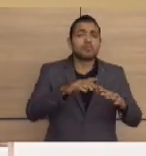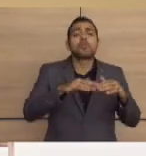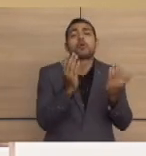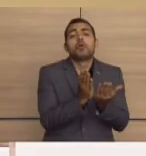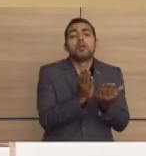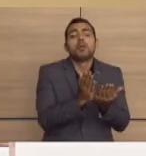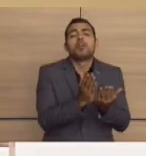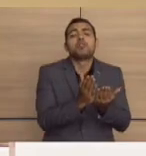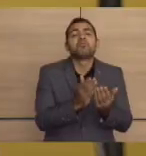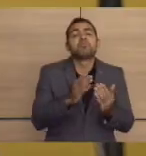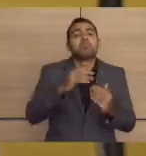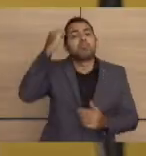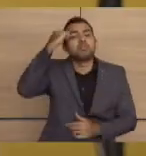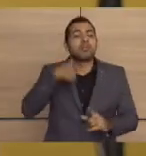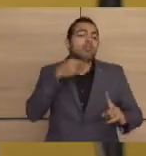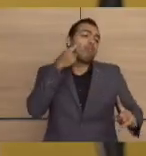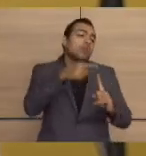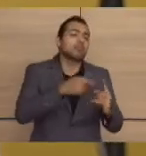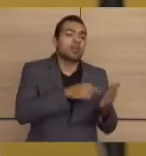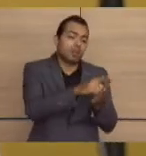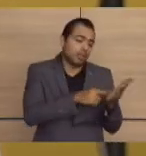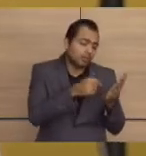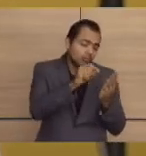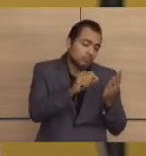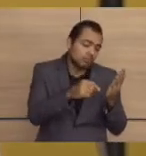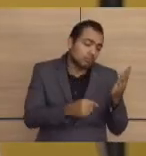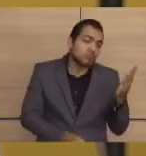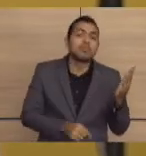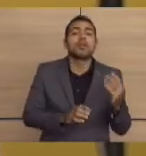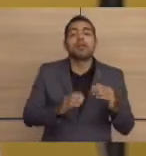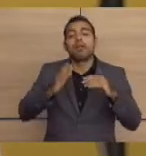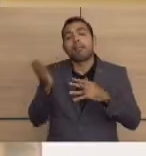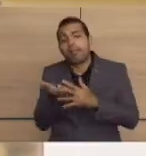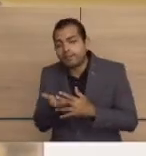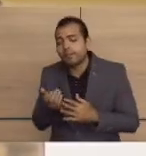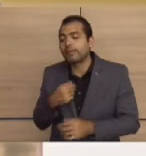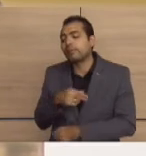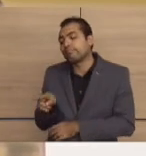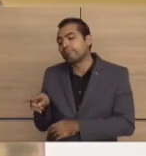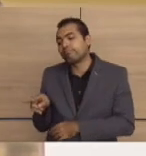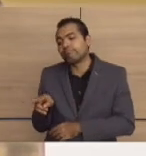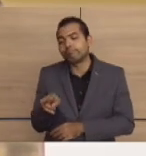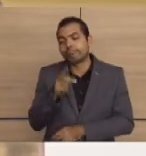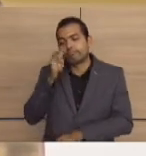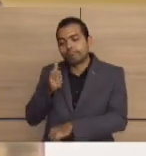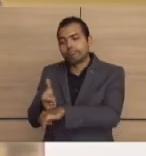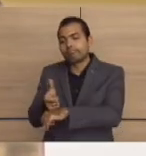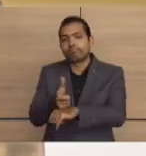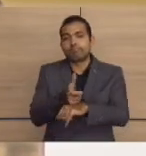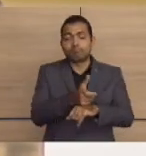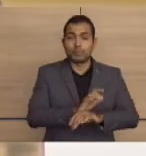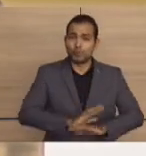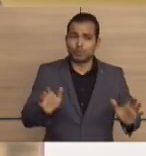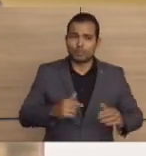estar pendiente del observador, la entrada, la salida. Pero creo que los docentes también tienen otra función, que es la de